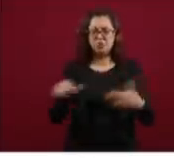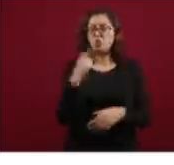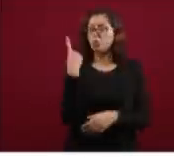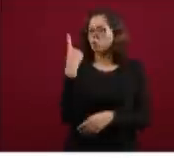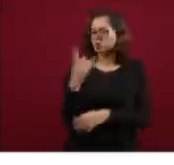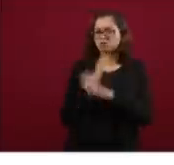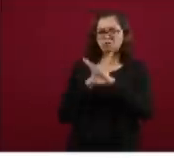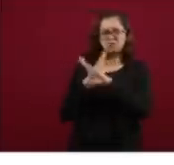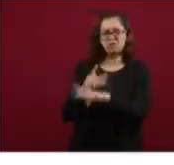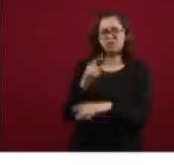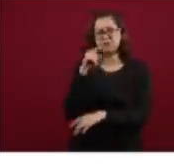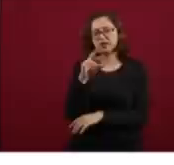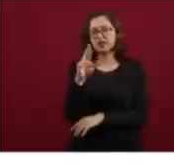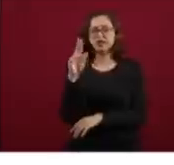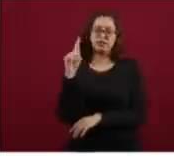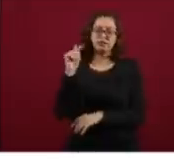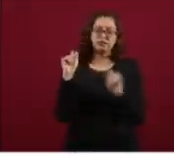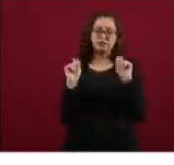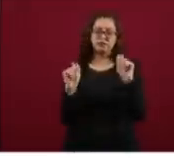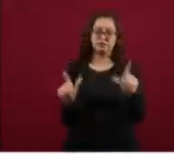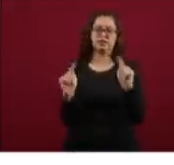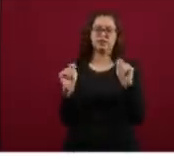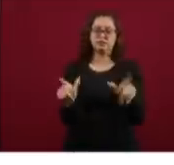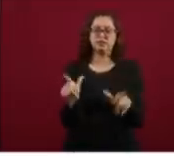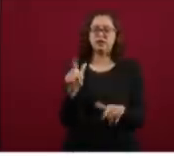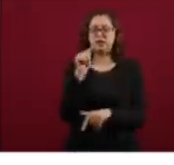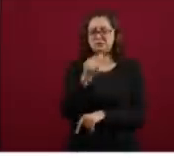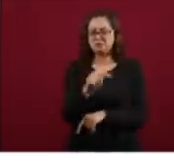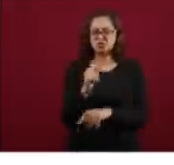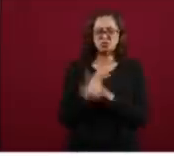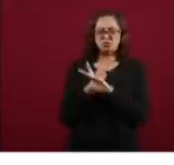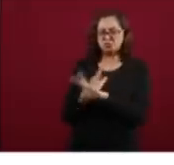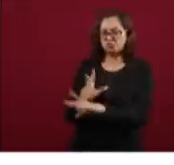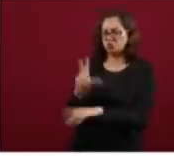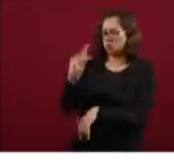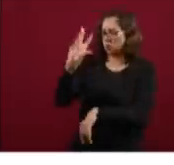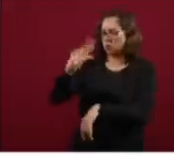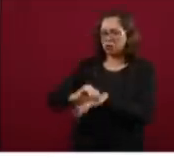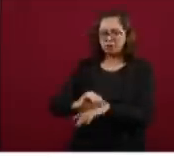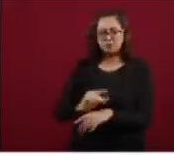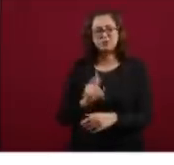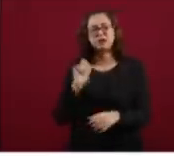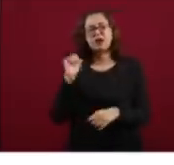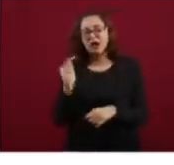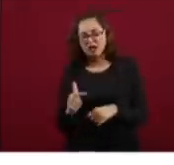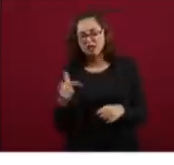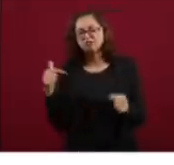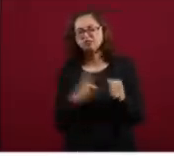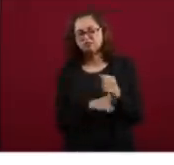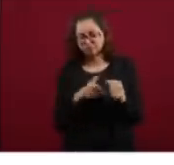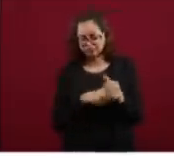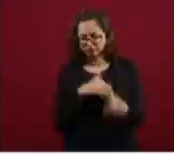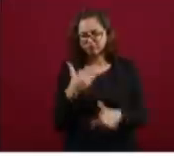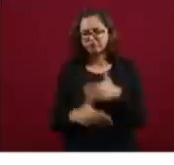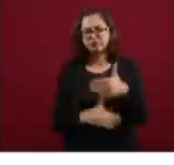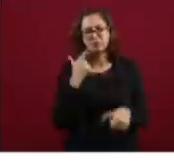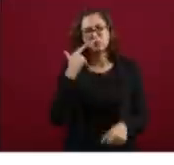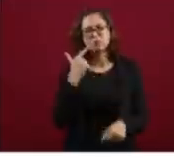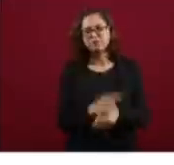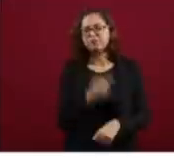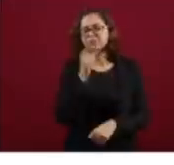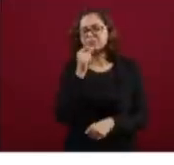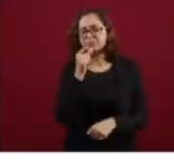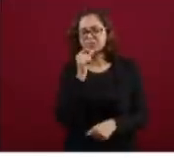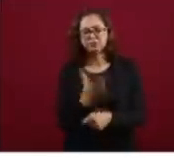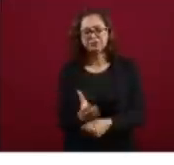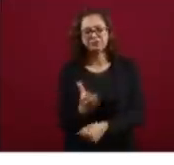san pablo del monte tlaxcala avenida ayuntamiento número 1 algo esconden ya lo descubriremos con apoyo de la fuerza